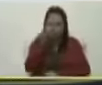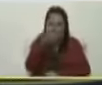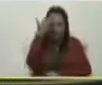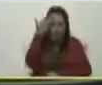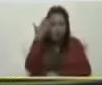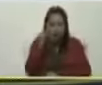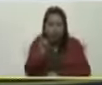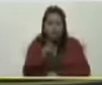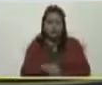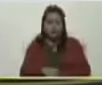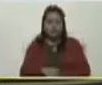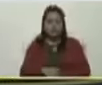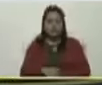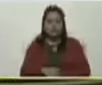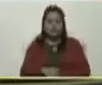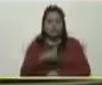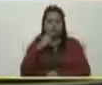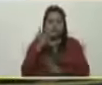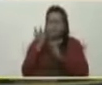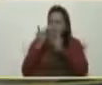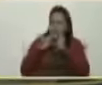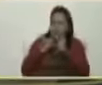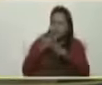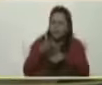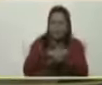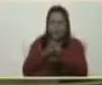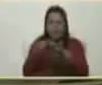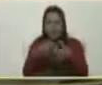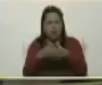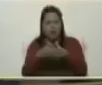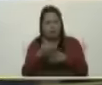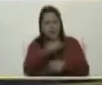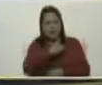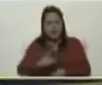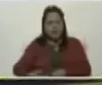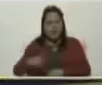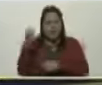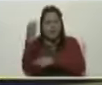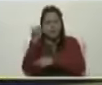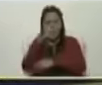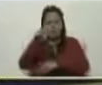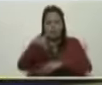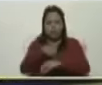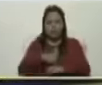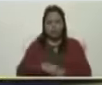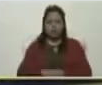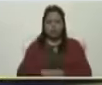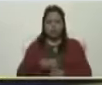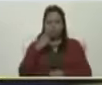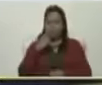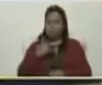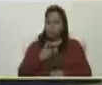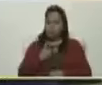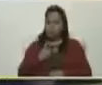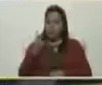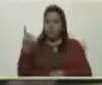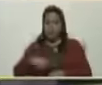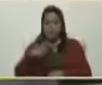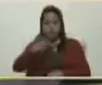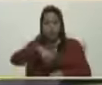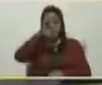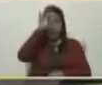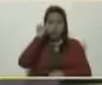Y me lo decía en una conversación con el ciudadano presidente de la Asamblea Nacional, me decía, Carlos, también hay que